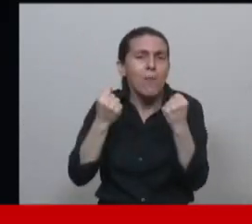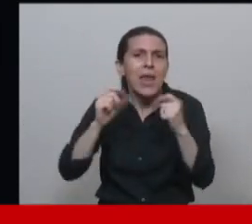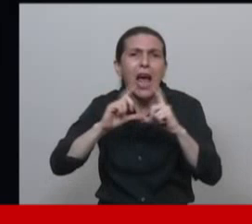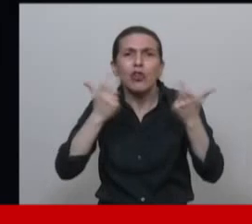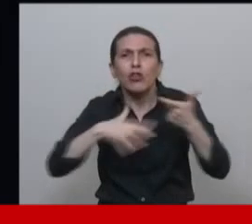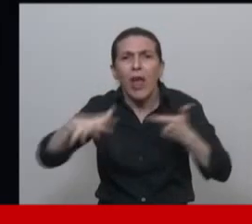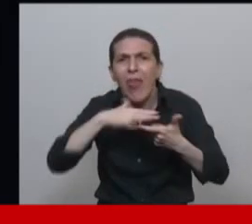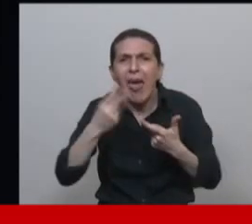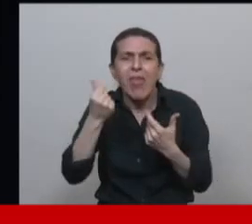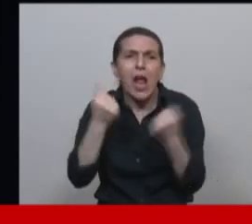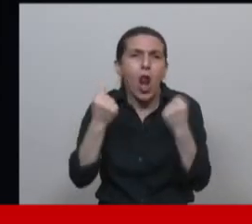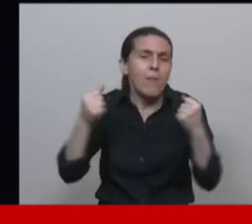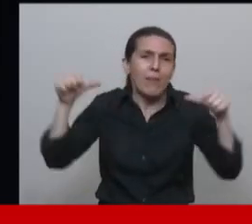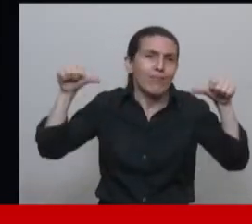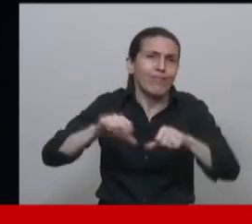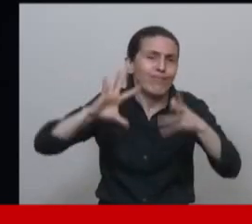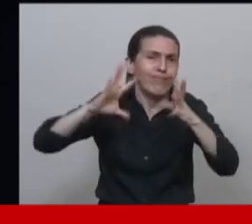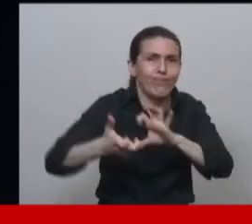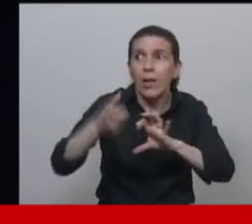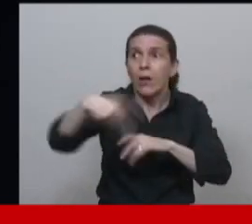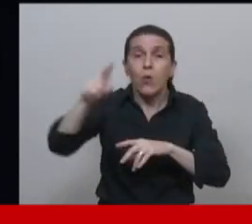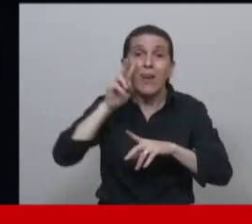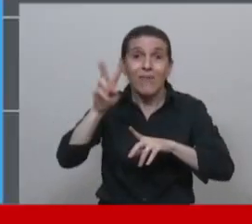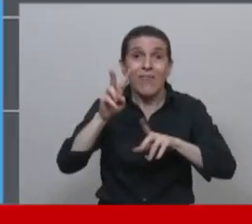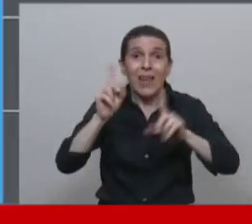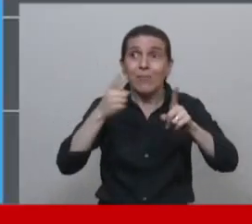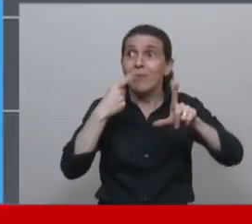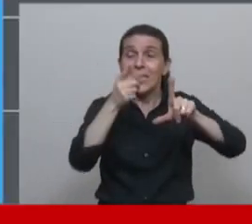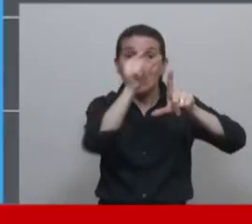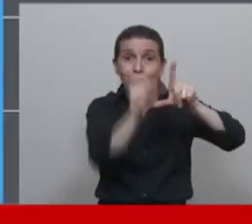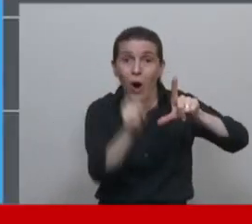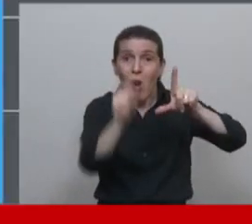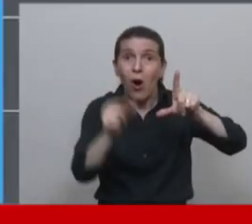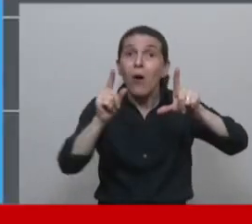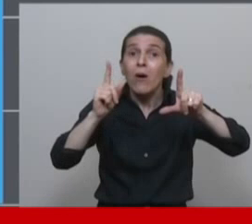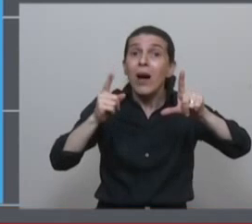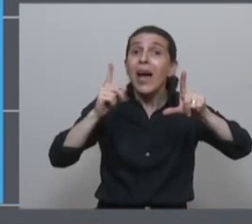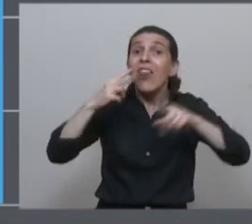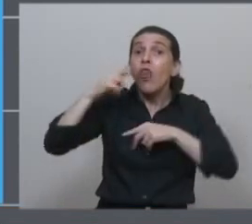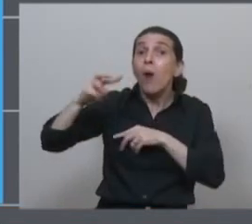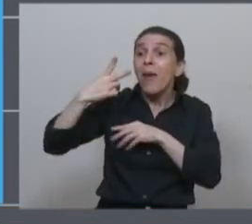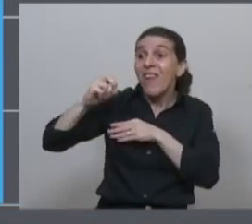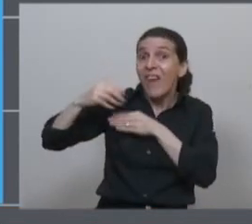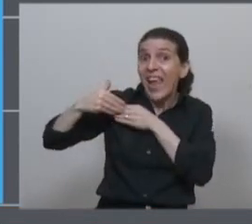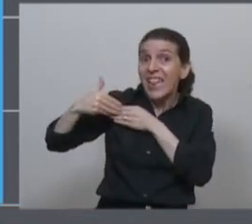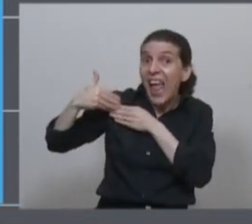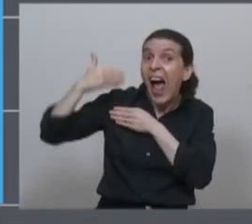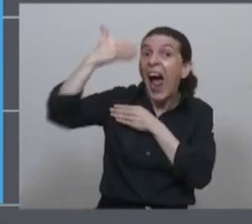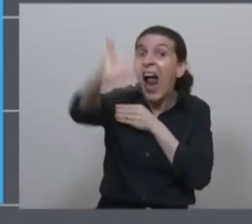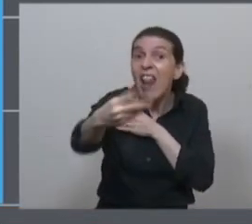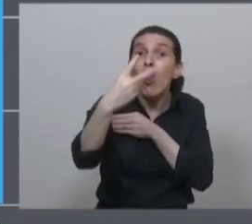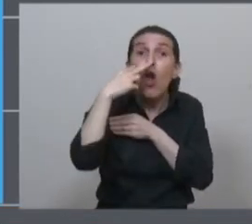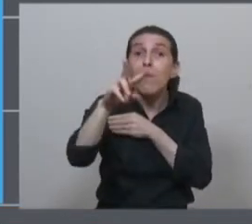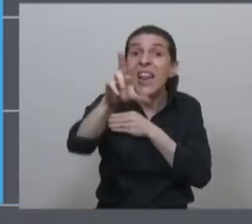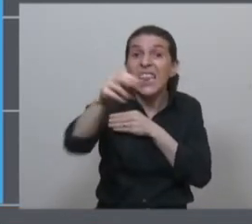deteriora. Esa figura que ven en la pantalla muestra los pagos en la ADEC desde el 2020 al 2030